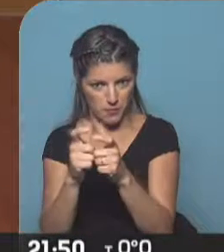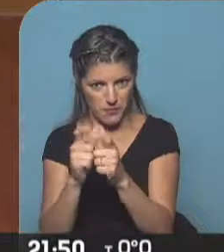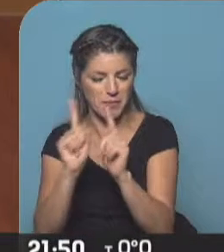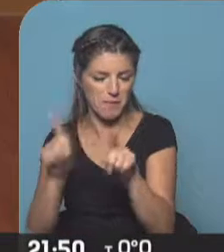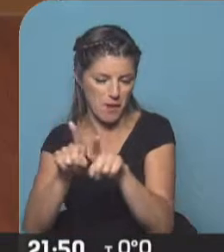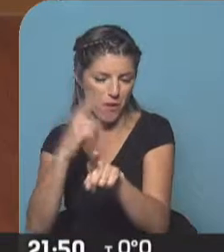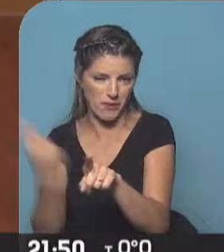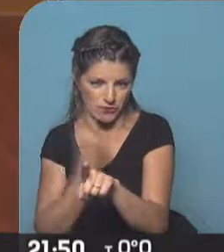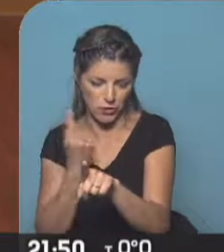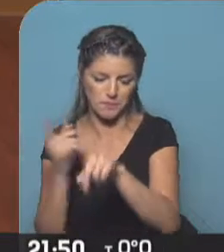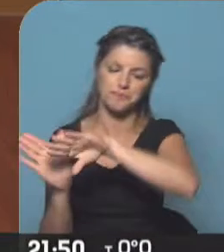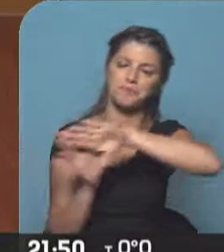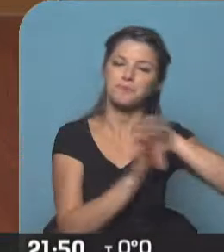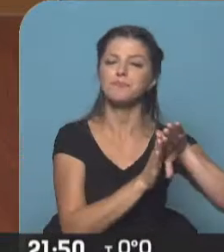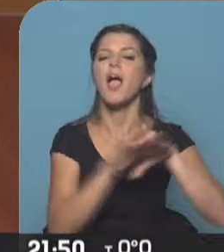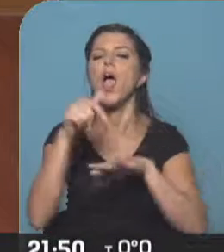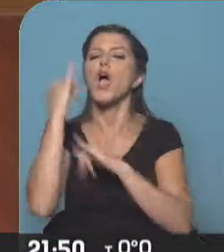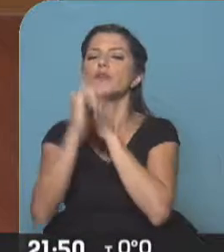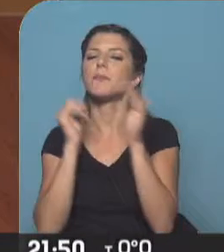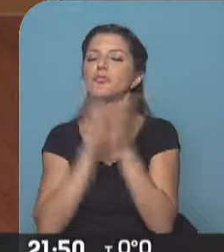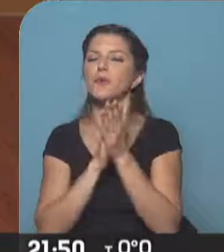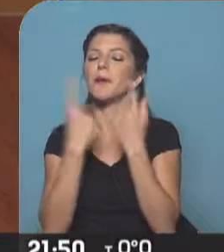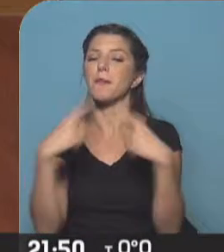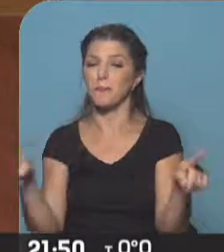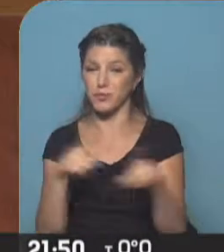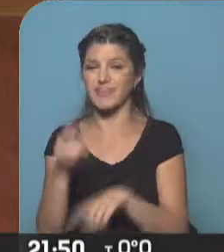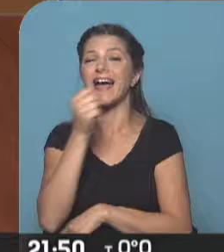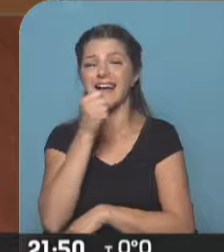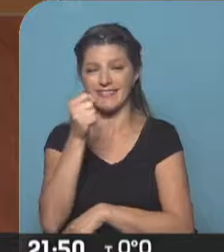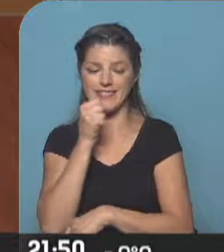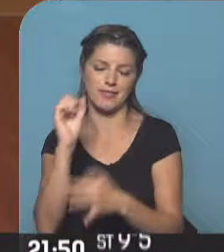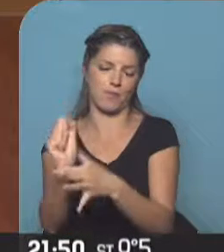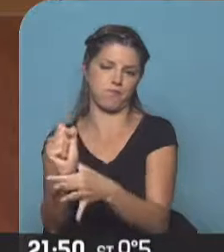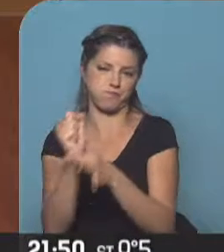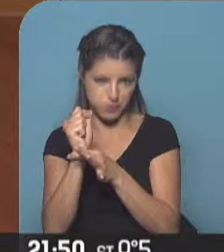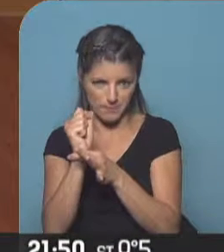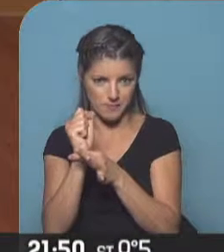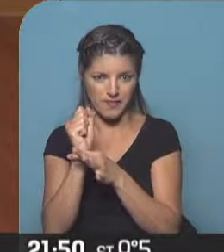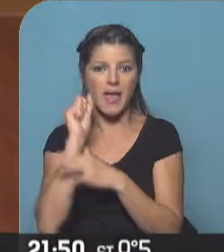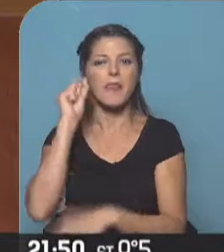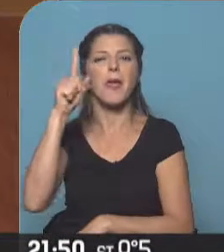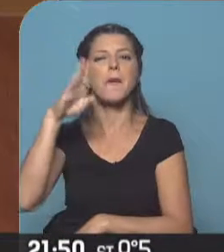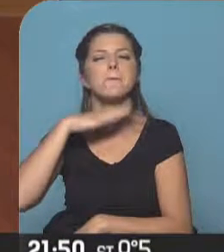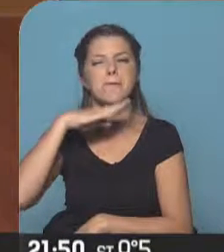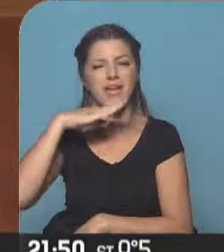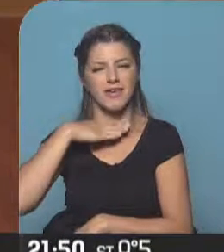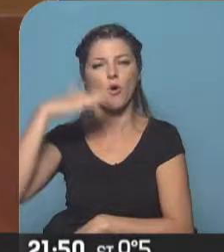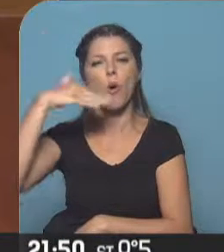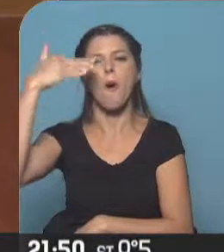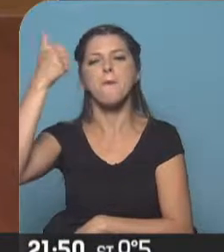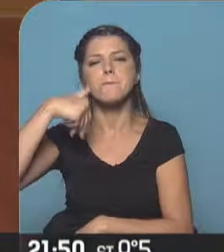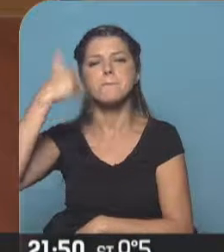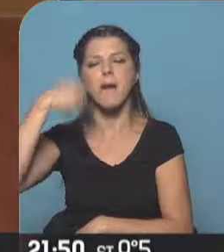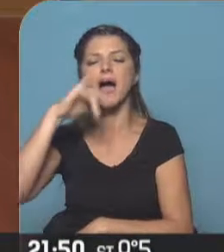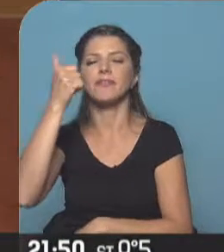dejamos el cine y pasamos a hablar de música y del cantante y célebre cantautor mexicano Armando Manzanero,